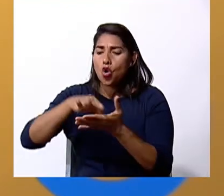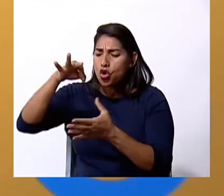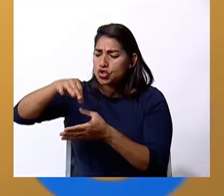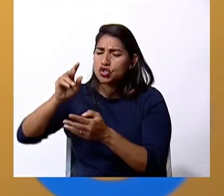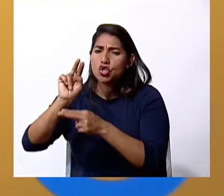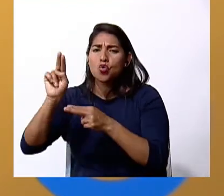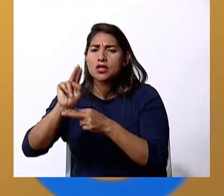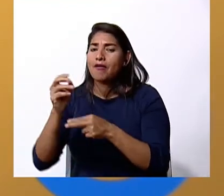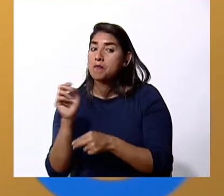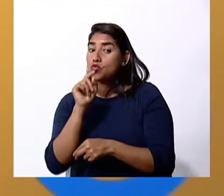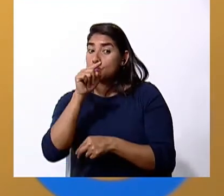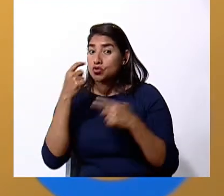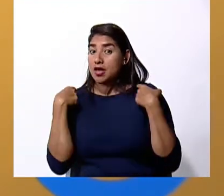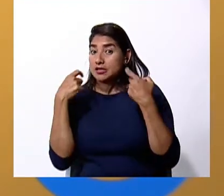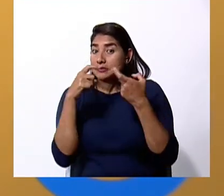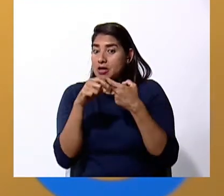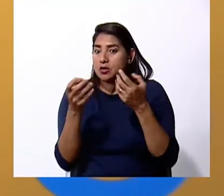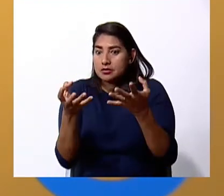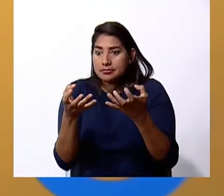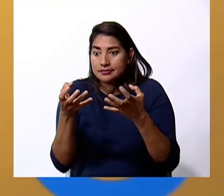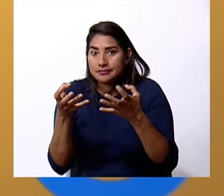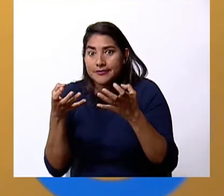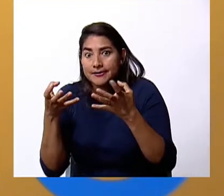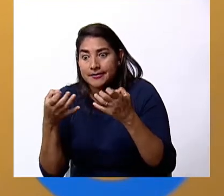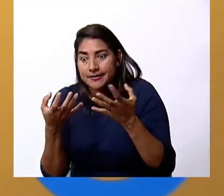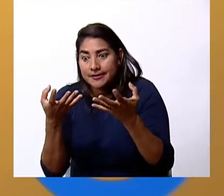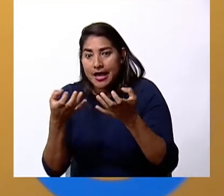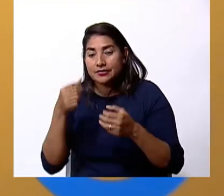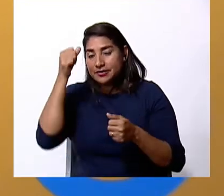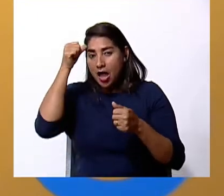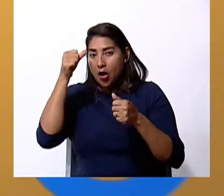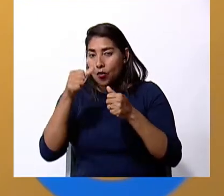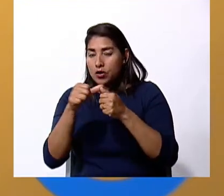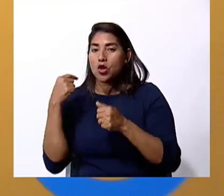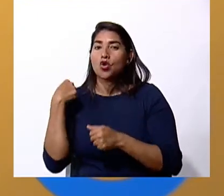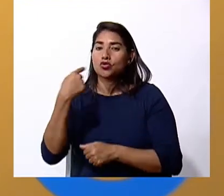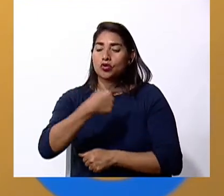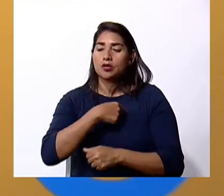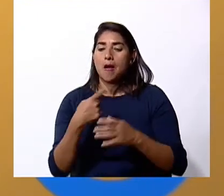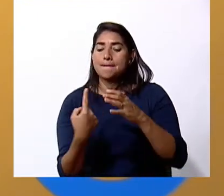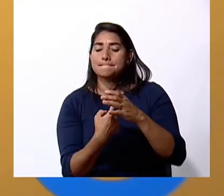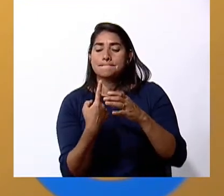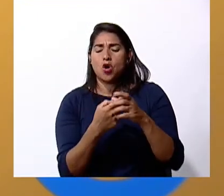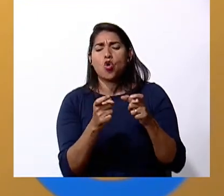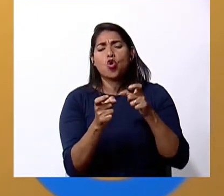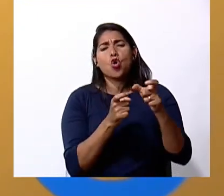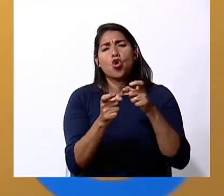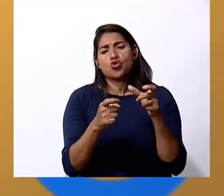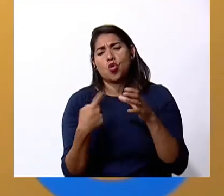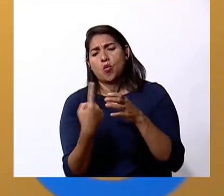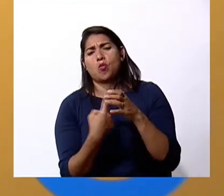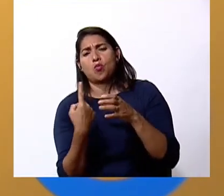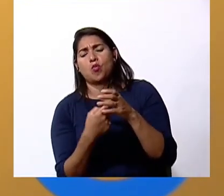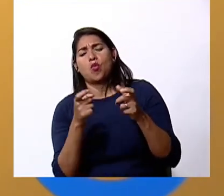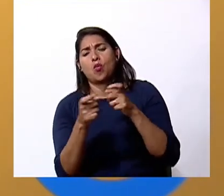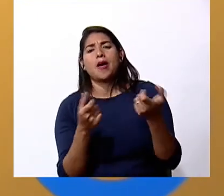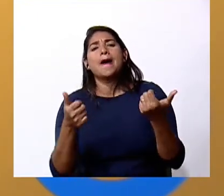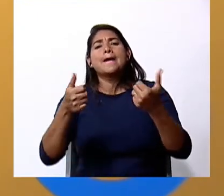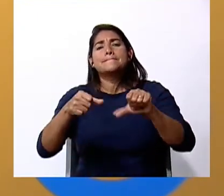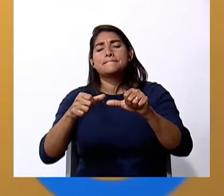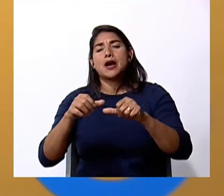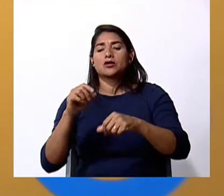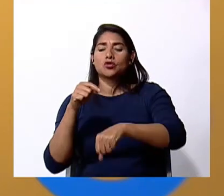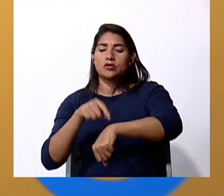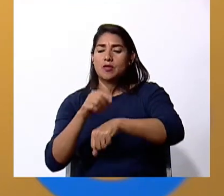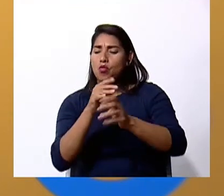por los españoles, que como te acordás, te dije que nosotros teníamos un monopolio con ellos y a eso se llamó el pacto